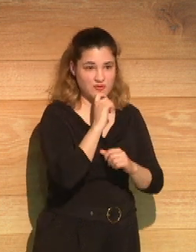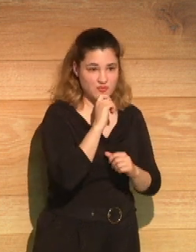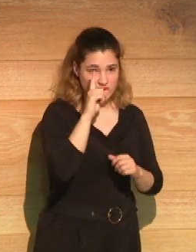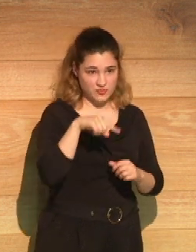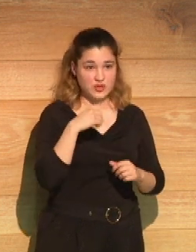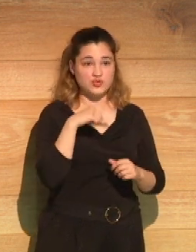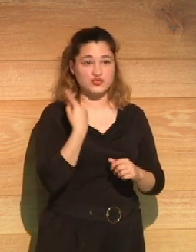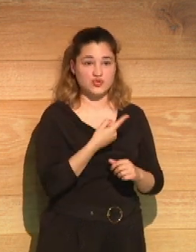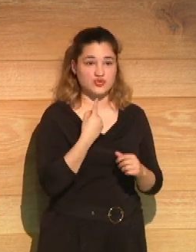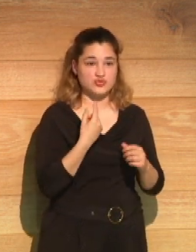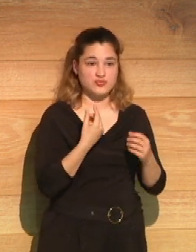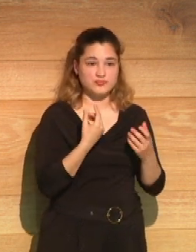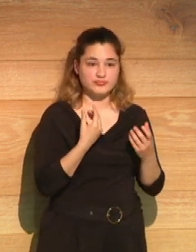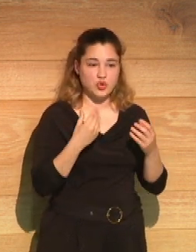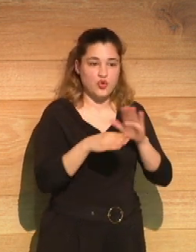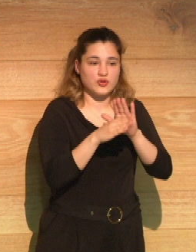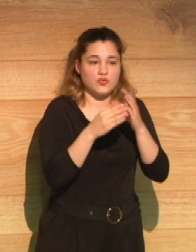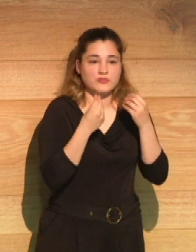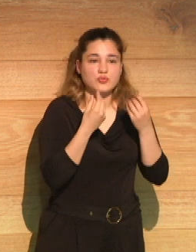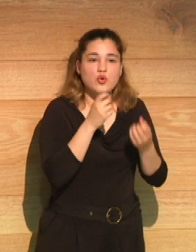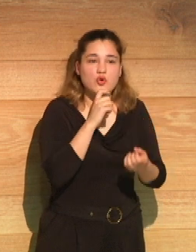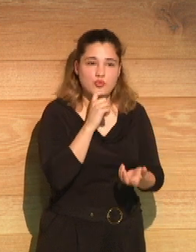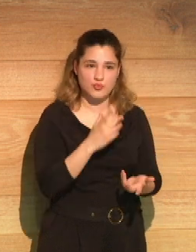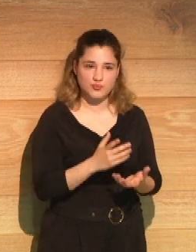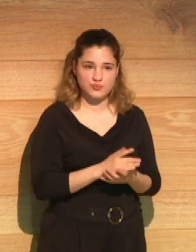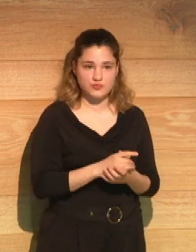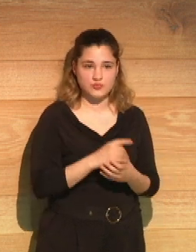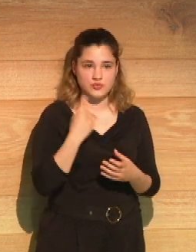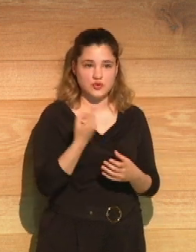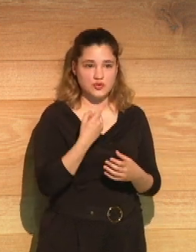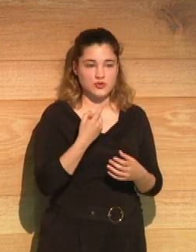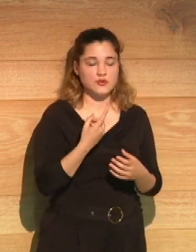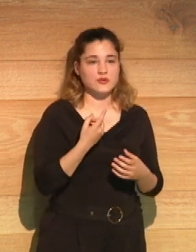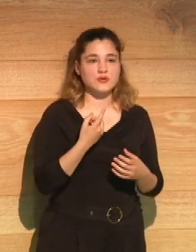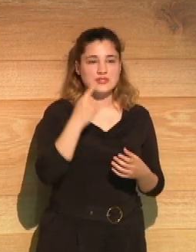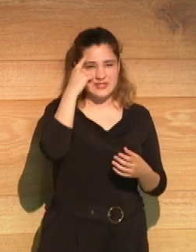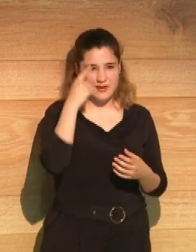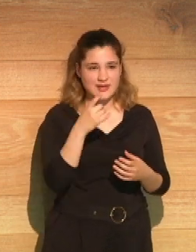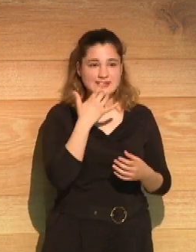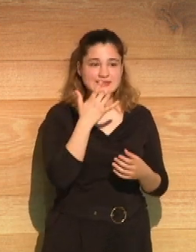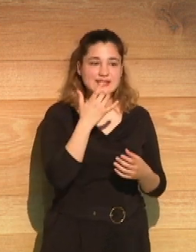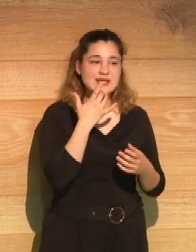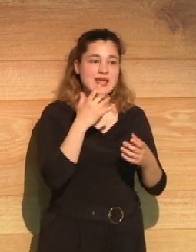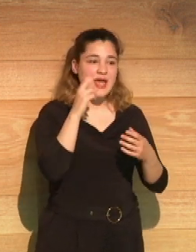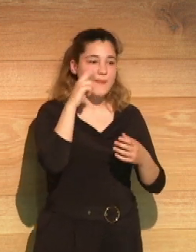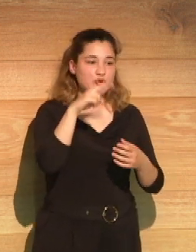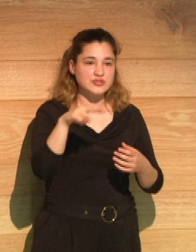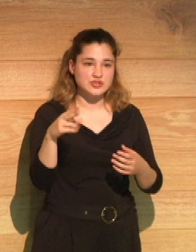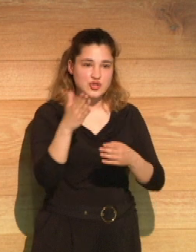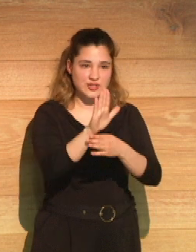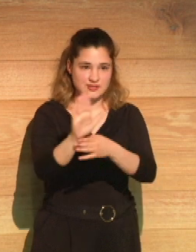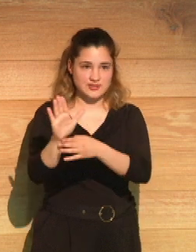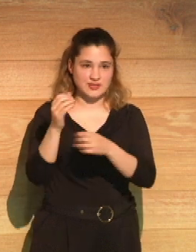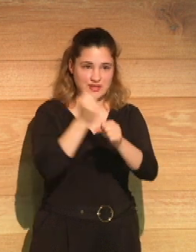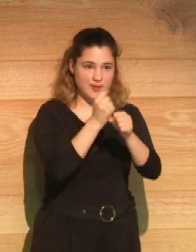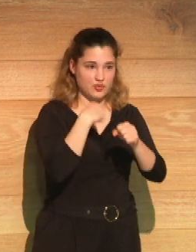sobrevivir. ¿Cómo podemos realmente determinar si los intercambios expositivos, si las exposiciones, si el trabajo que hacemos